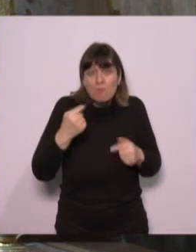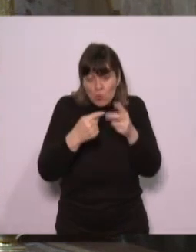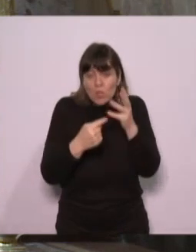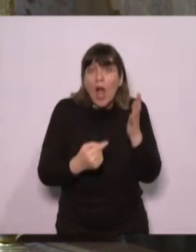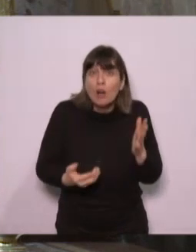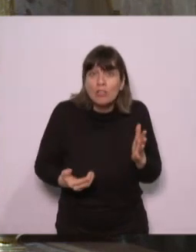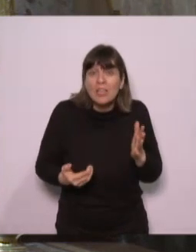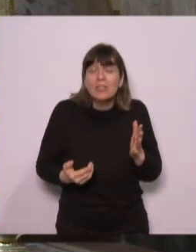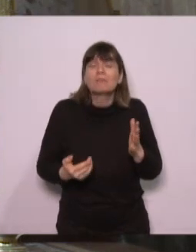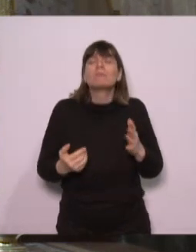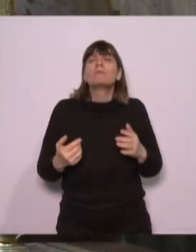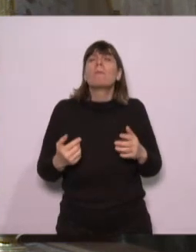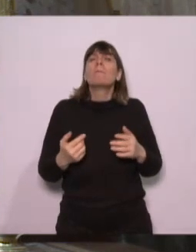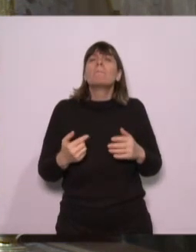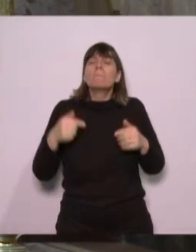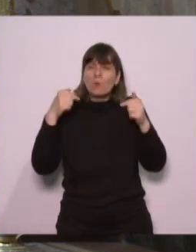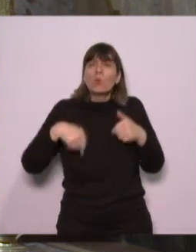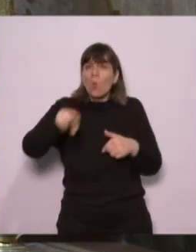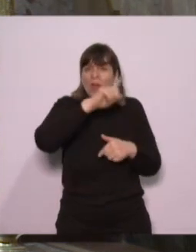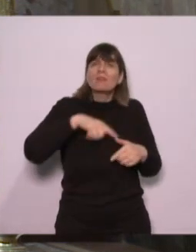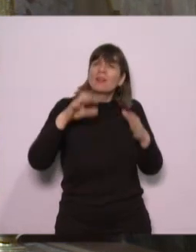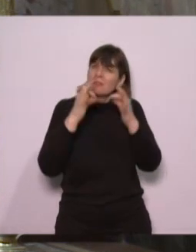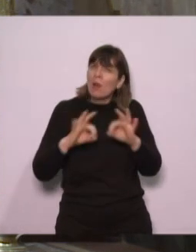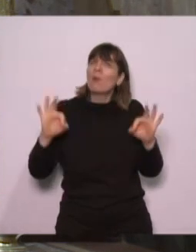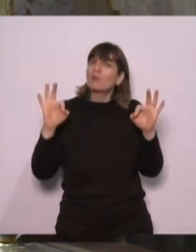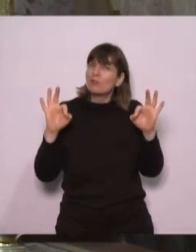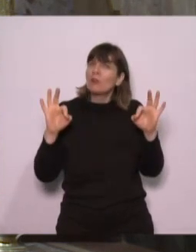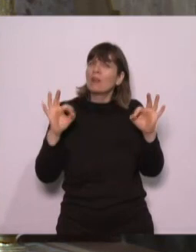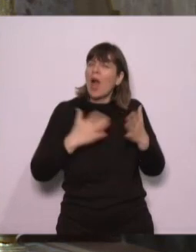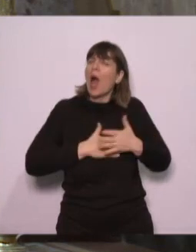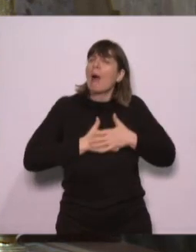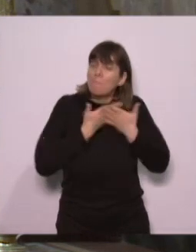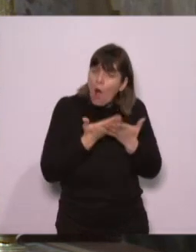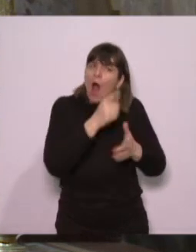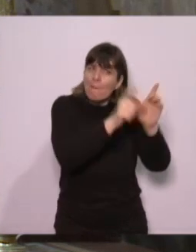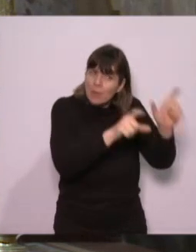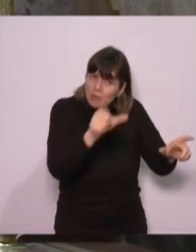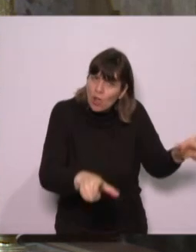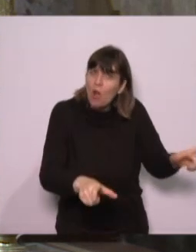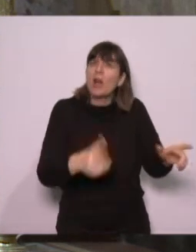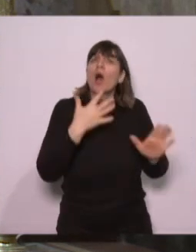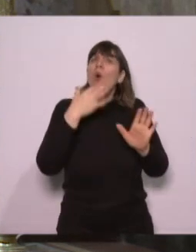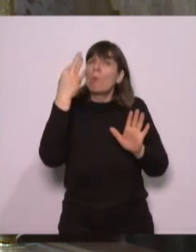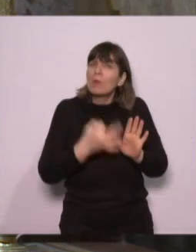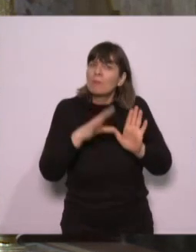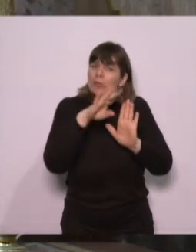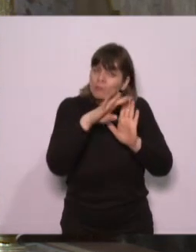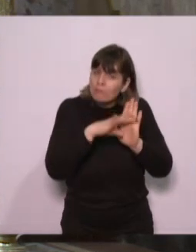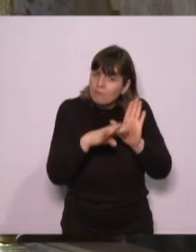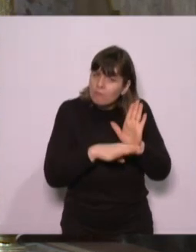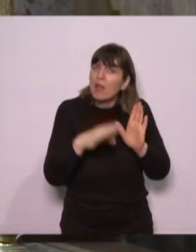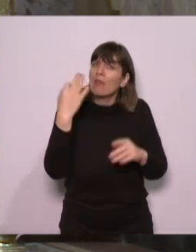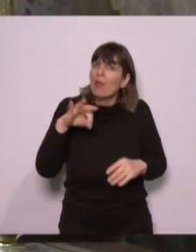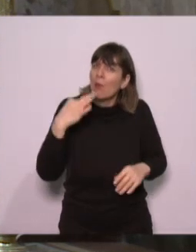en ellas se juega nuestra salvación, en el amor al prójimo, en el cumplimiento de nuestros deberes